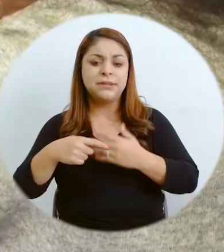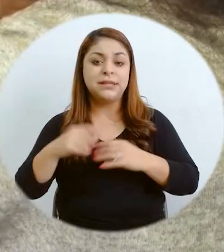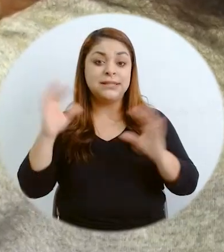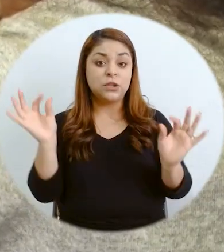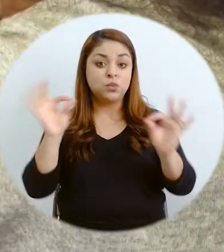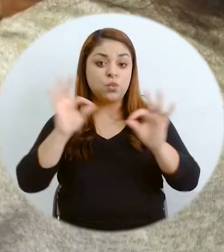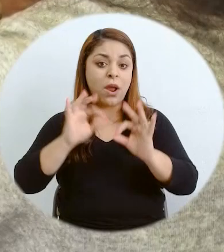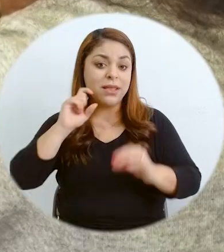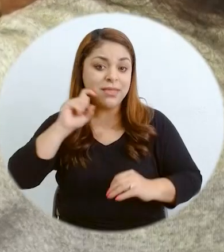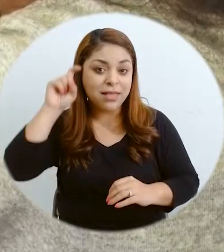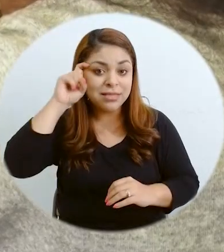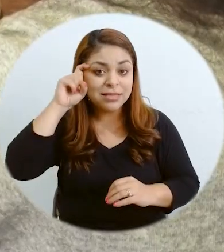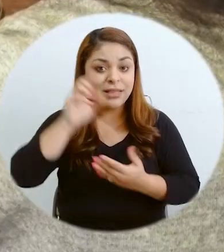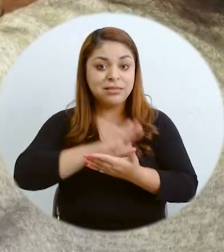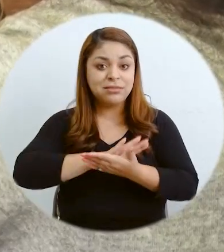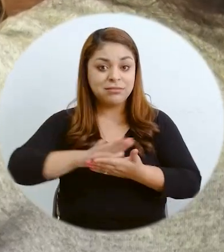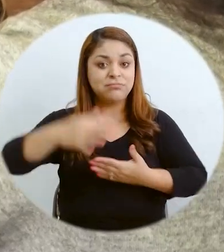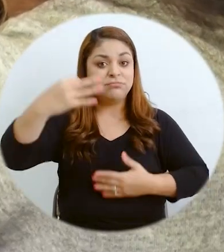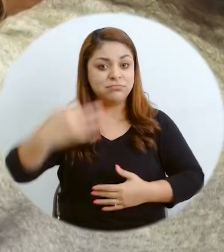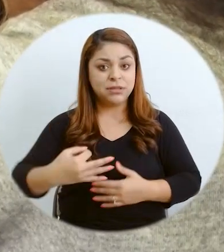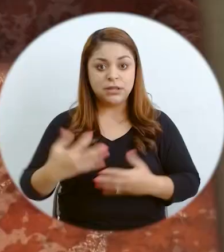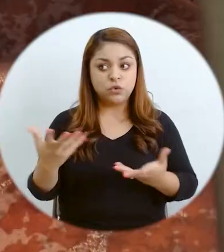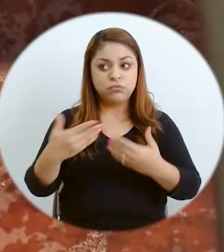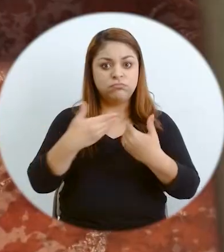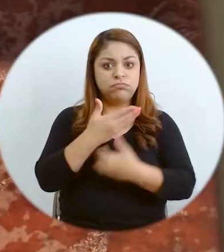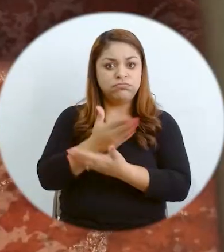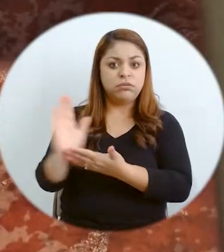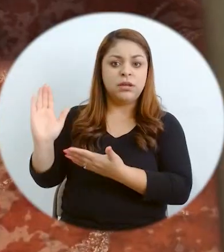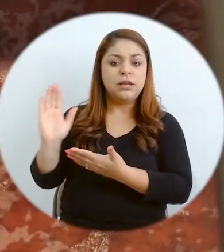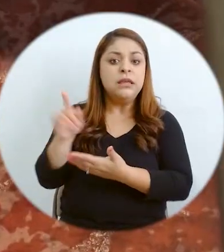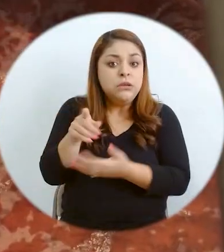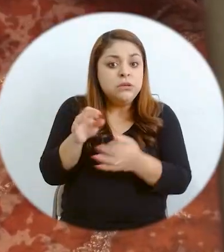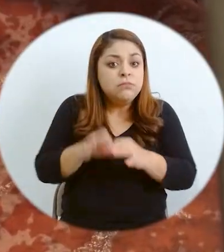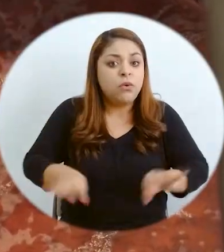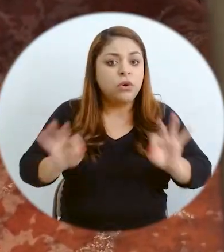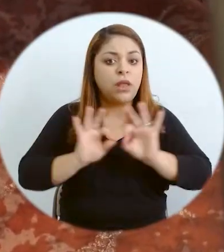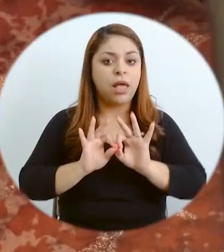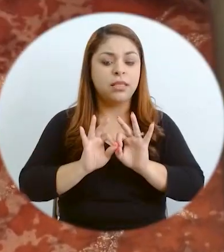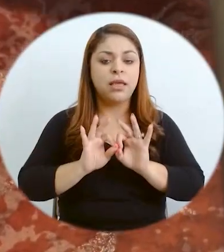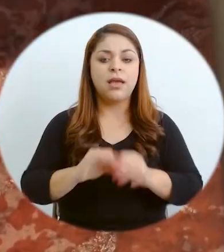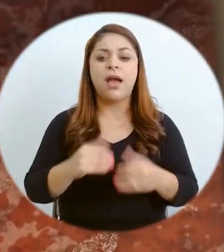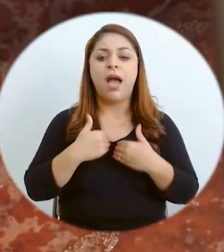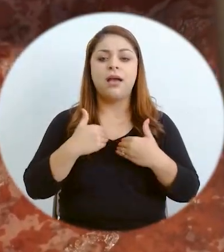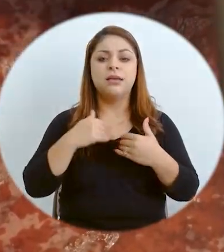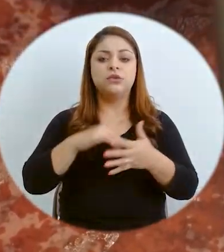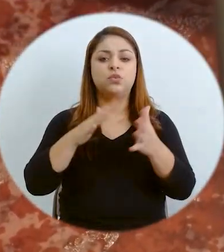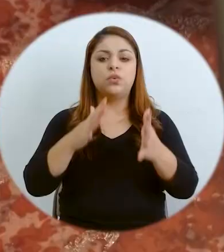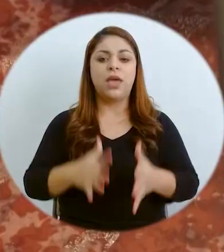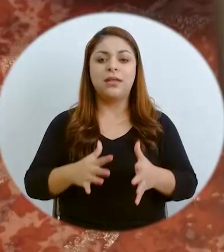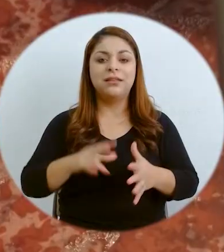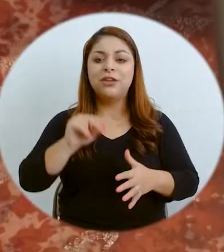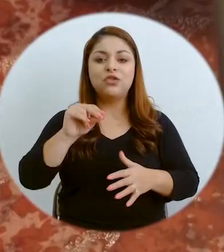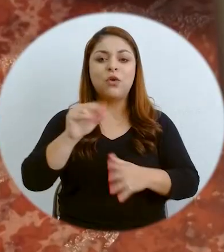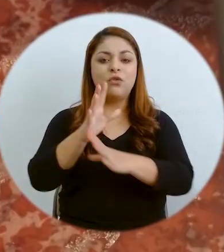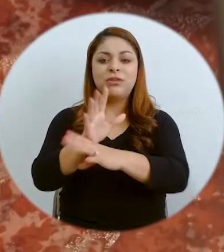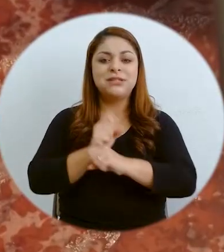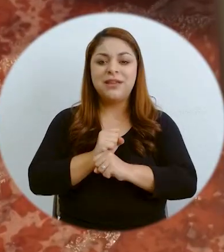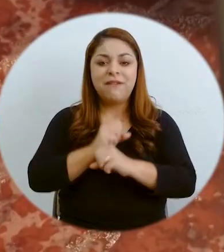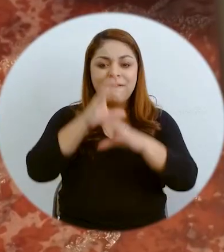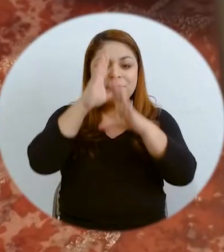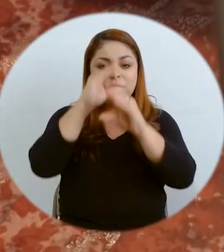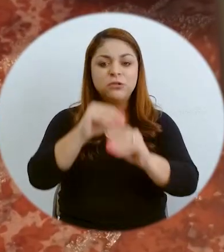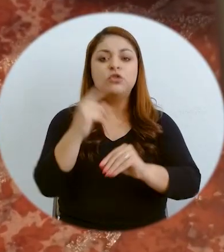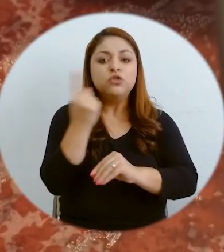y afectividad integral, y eso es importantísimo. Hay estudiantes y estudiantes que no reciben esa